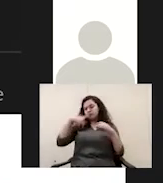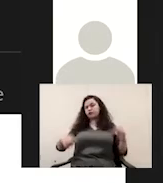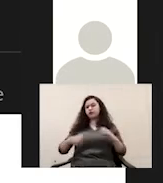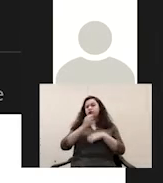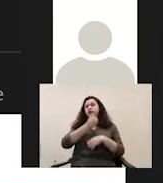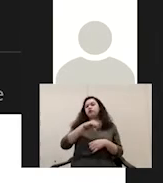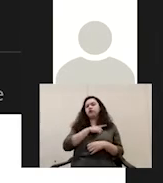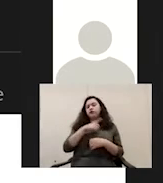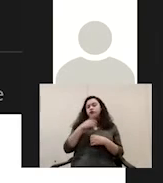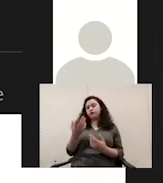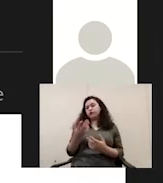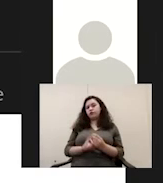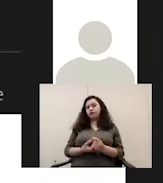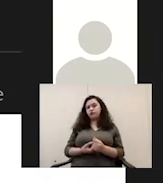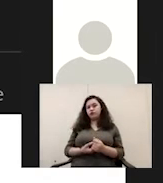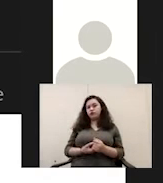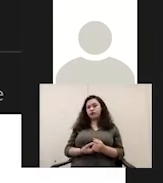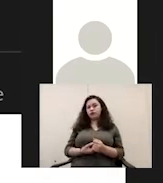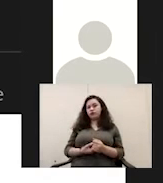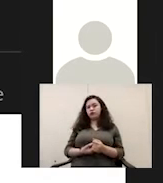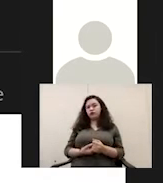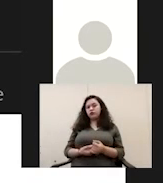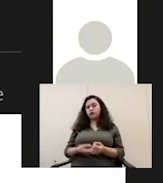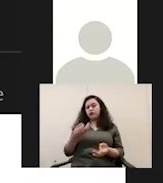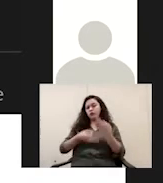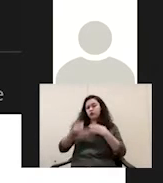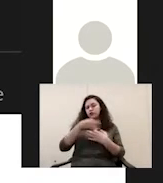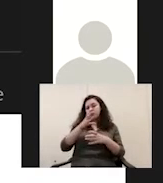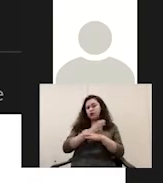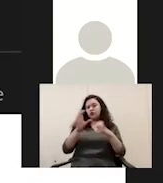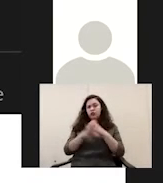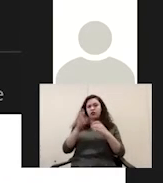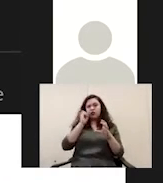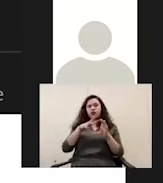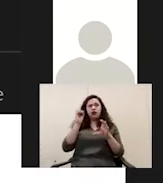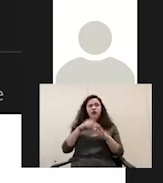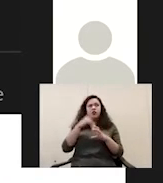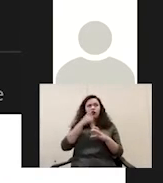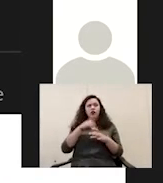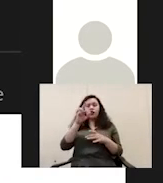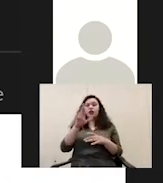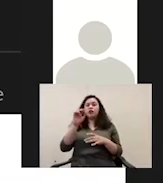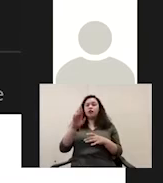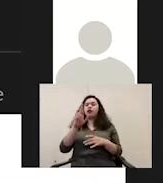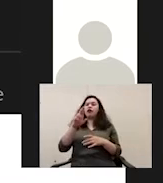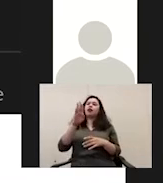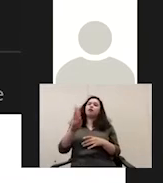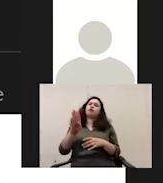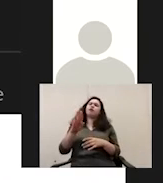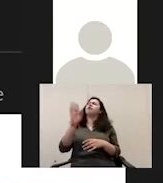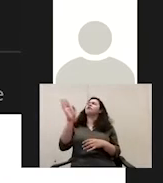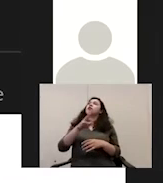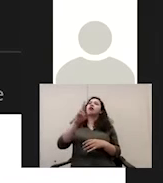pandemia estaban utilizando todos los residuos sanitarios en bolsas rojas, RPBI. El RPBI es otra cosa